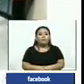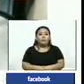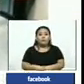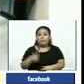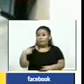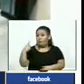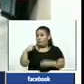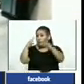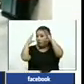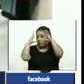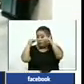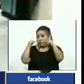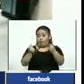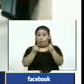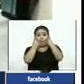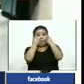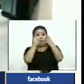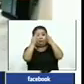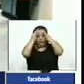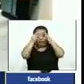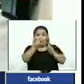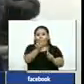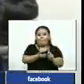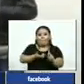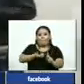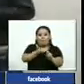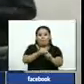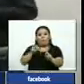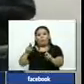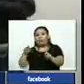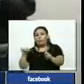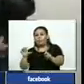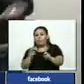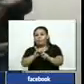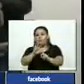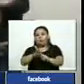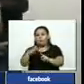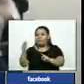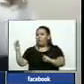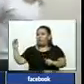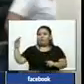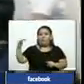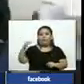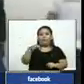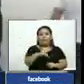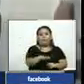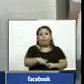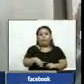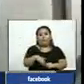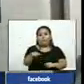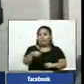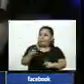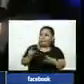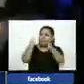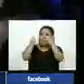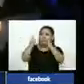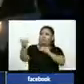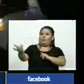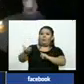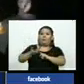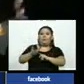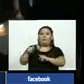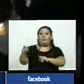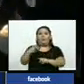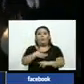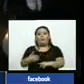Anoche, en una sorpresiva decisión, el líder cívico cruceño Luis Fernando Camacho arribó al aeropuerto de El Alto y fue sorprendido por un grupo de seguidores